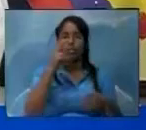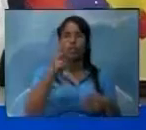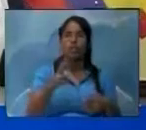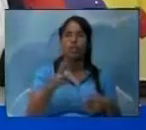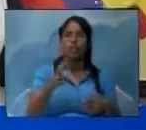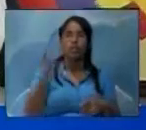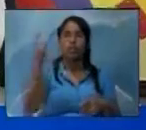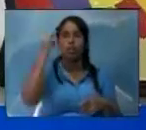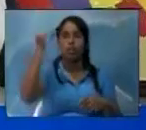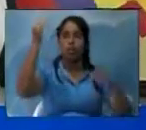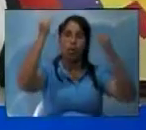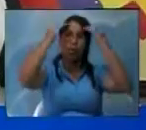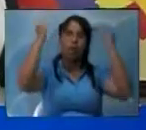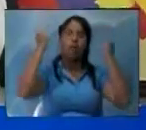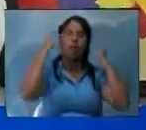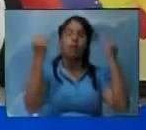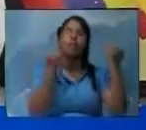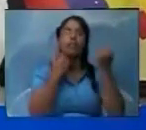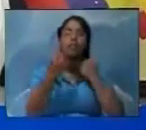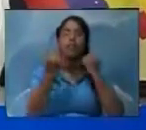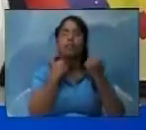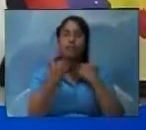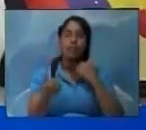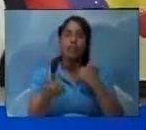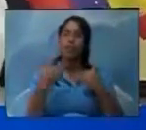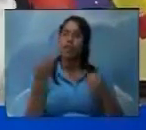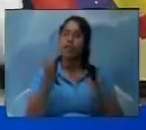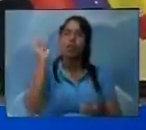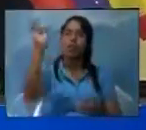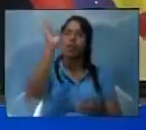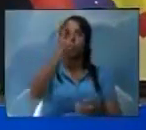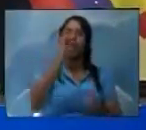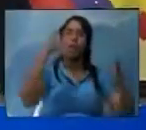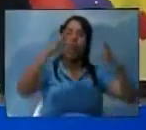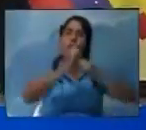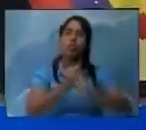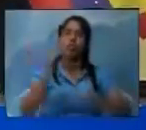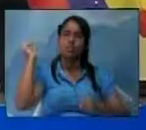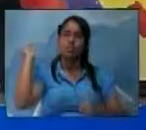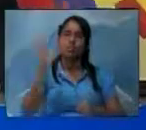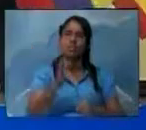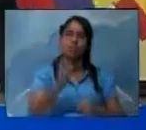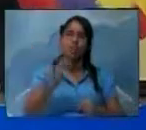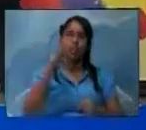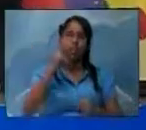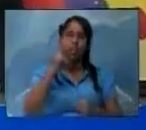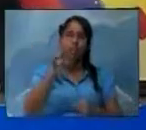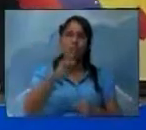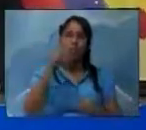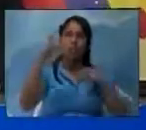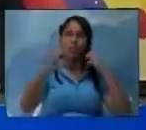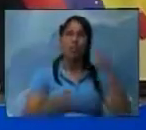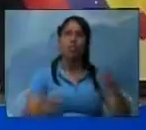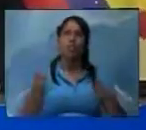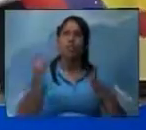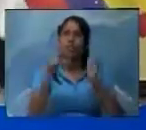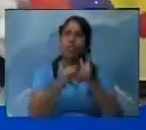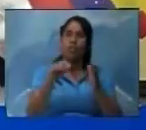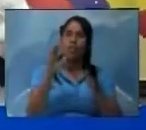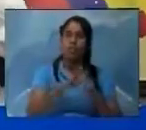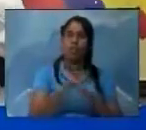Sale de allí con la mente enferma. ¿Qué va a predicar en la noche si viene de ver una carroza donde andan